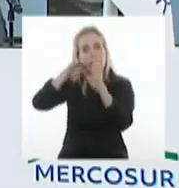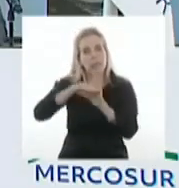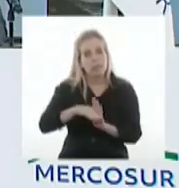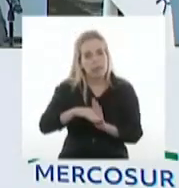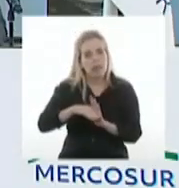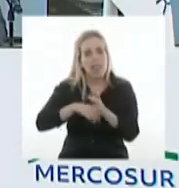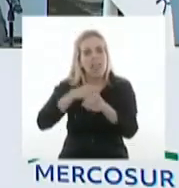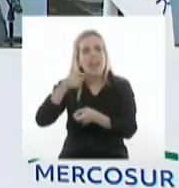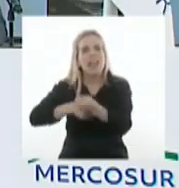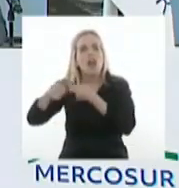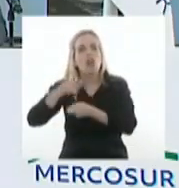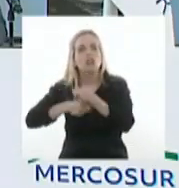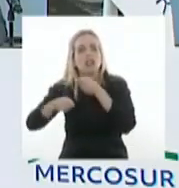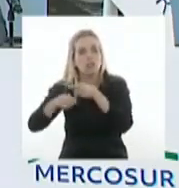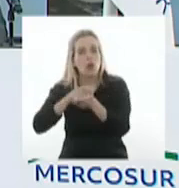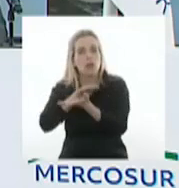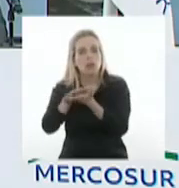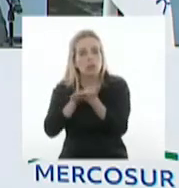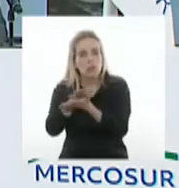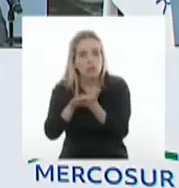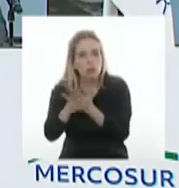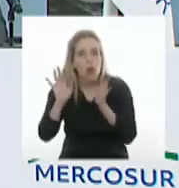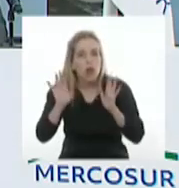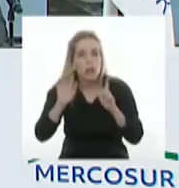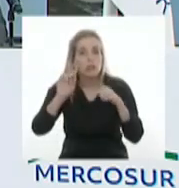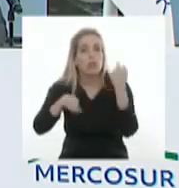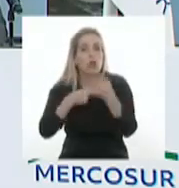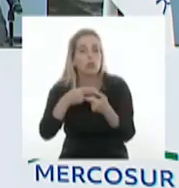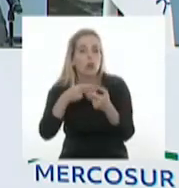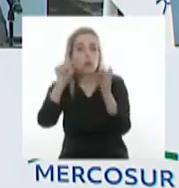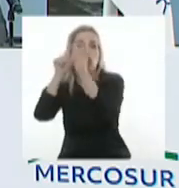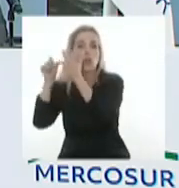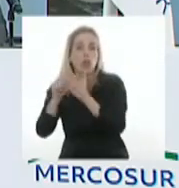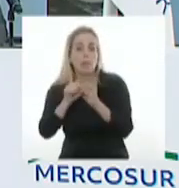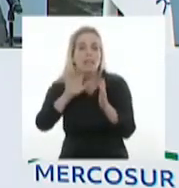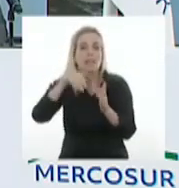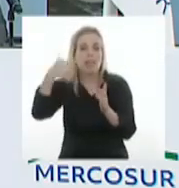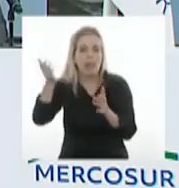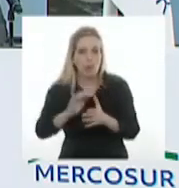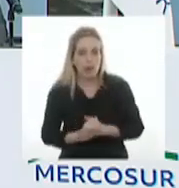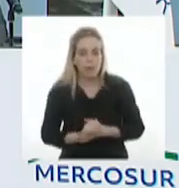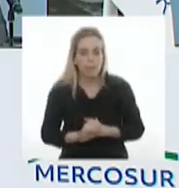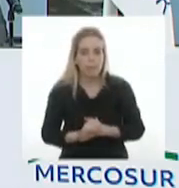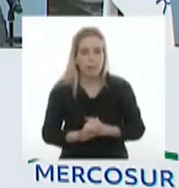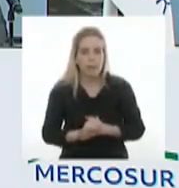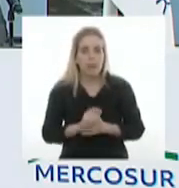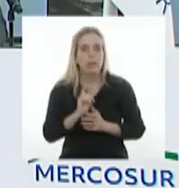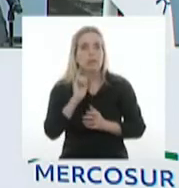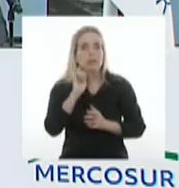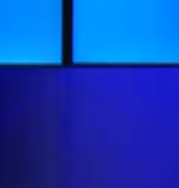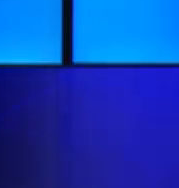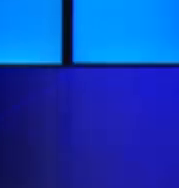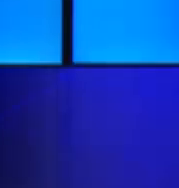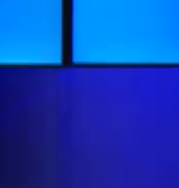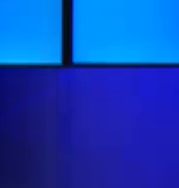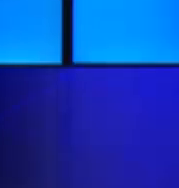Porque esto es solamente un anuncio que es útil, pero es el principio de un proceso que es muy trabajoso de recorrer. Marcel